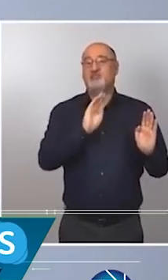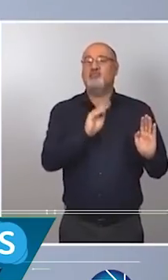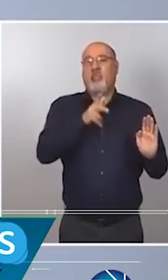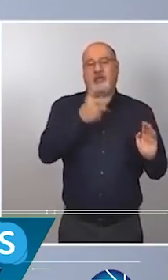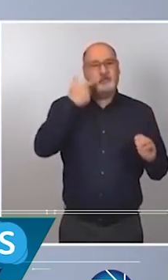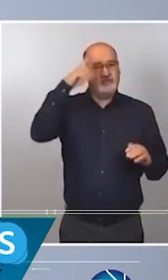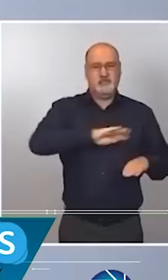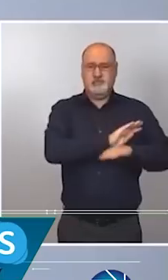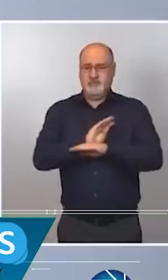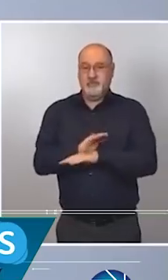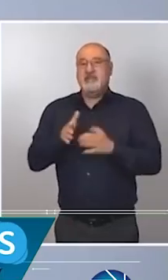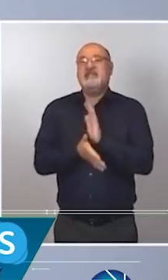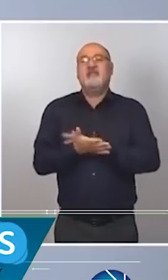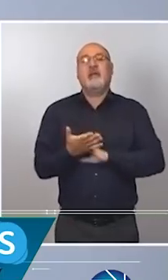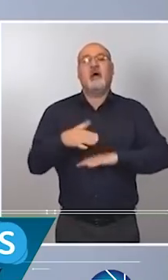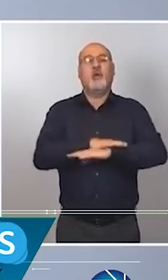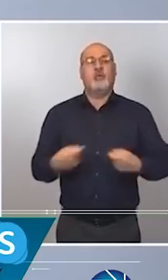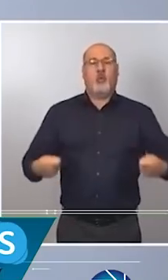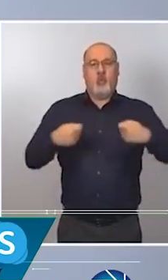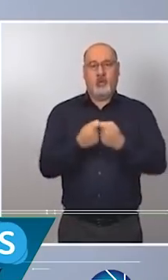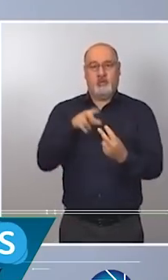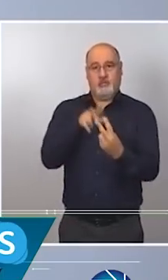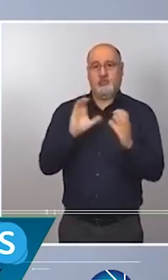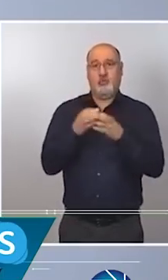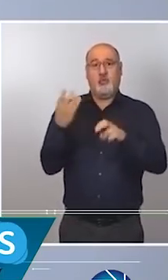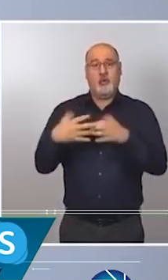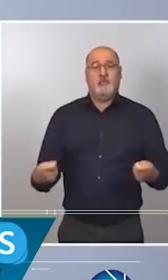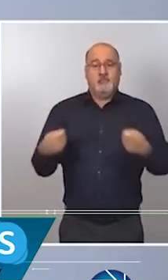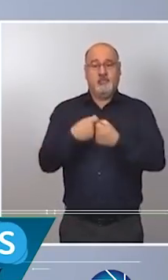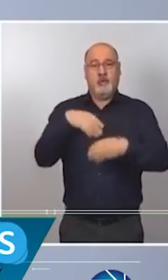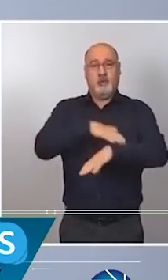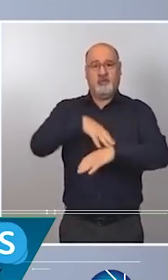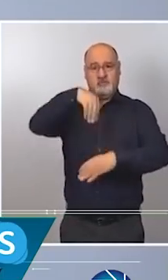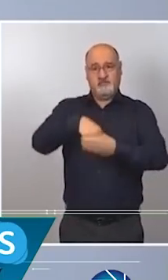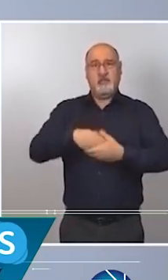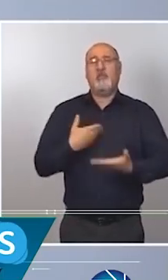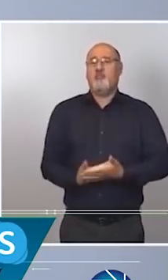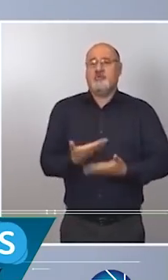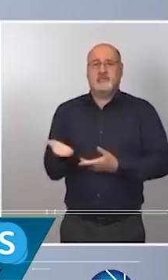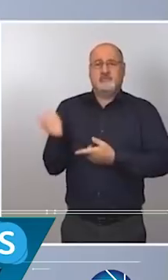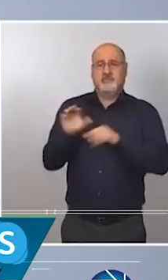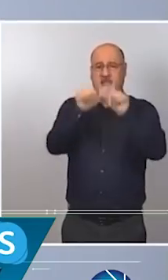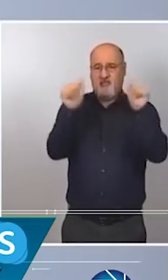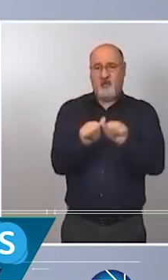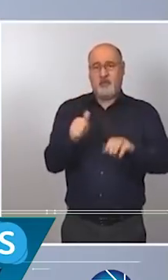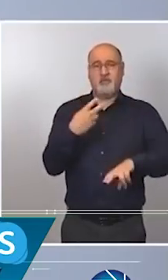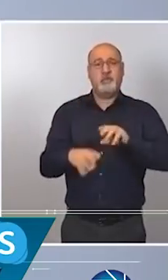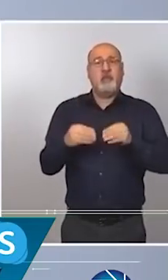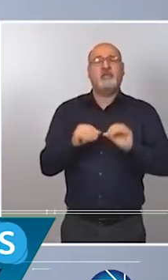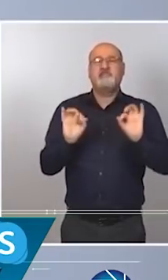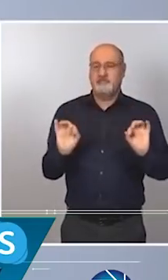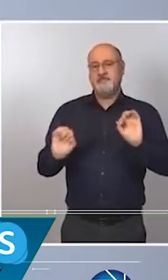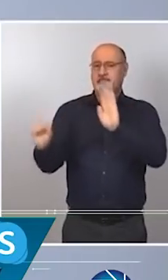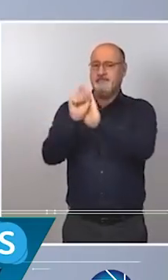ha pasado con esta ley la culpa la tiene sánchez y esa señora calvo que no tiene dignidad que después de haber estado detrás de cambiar